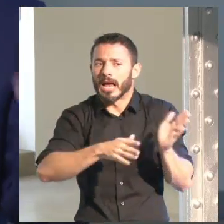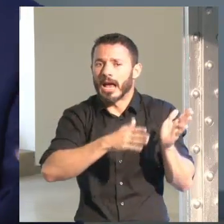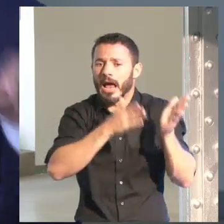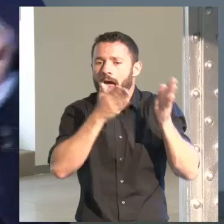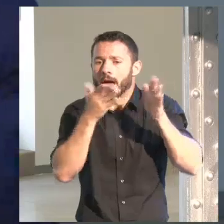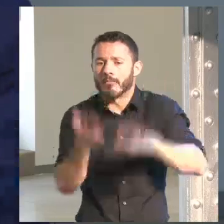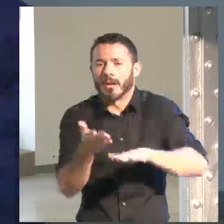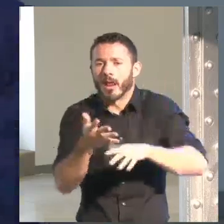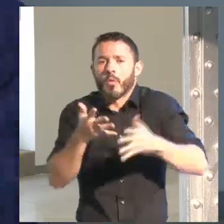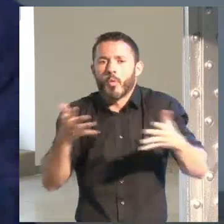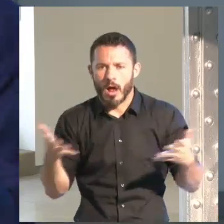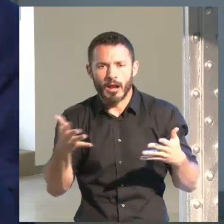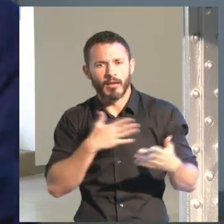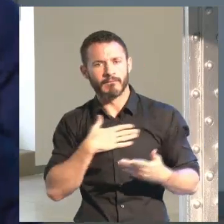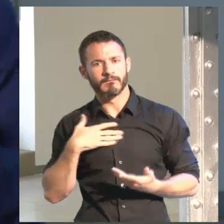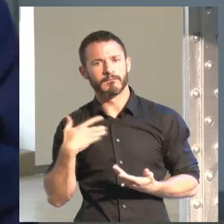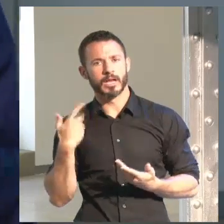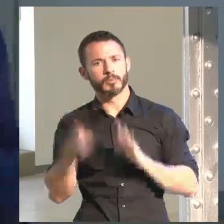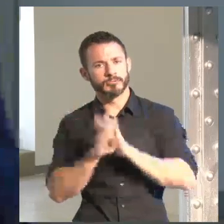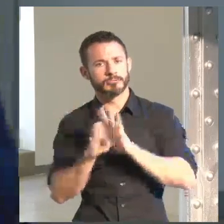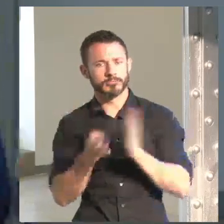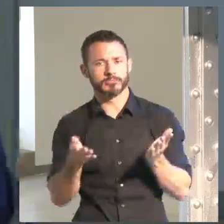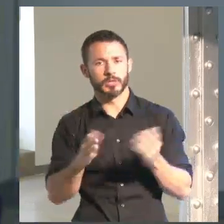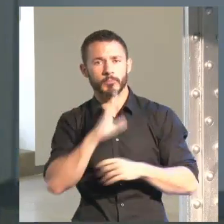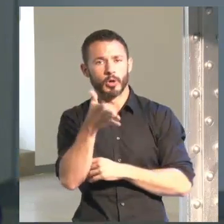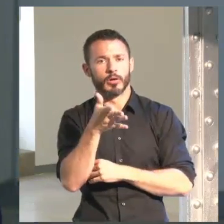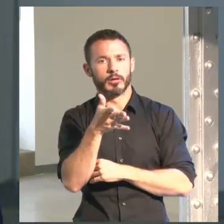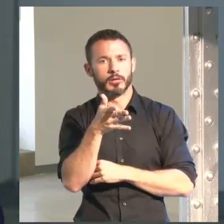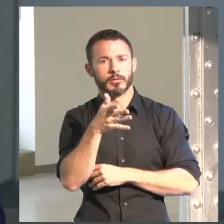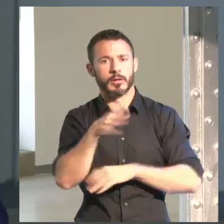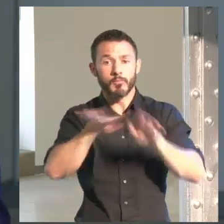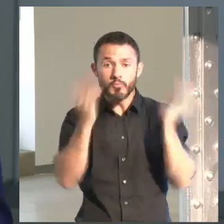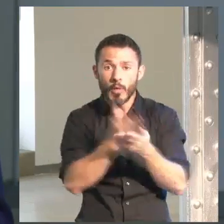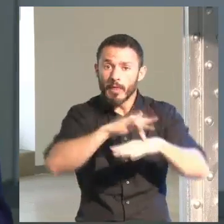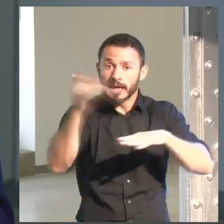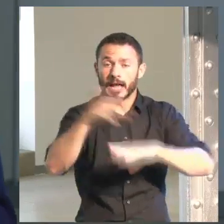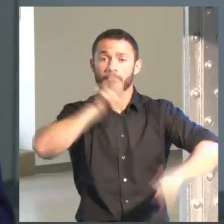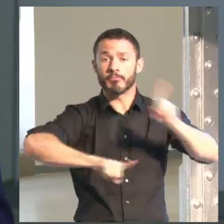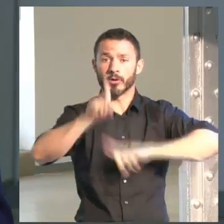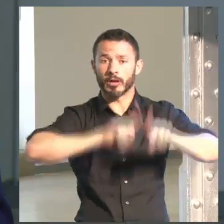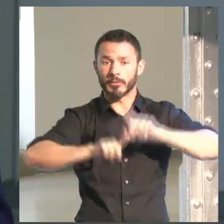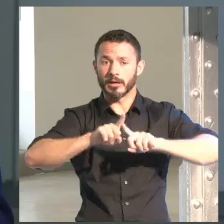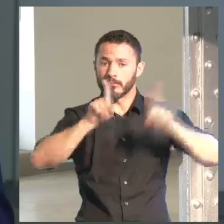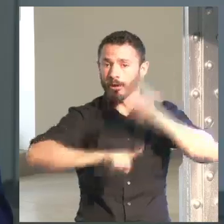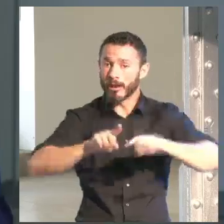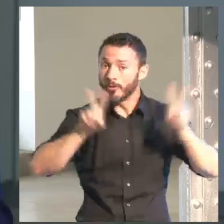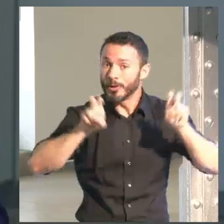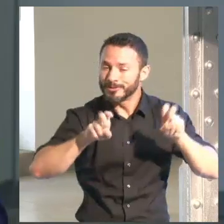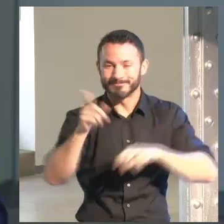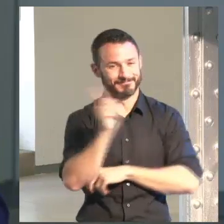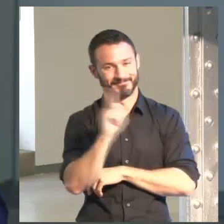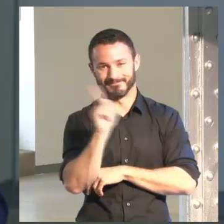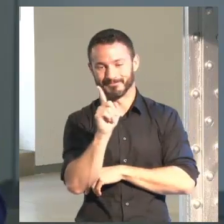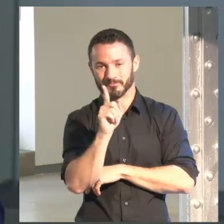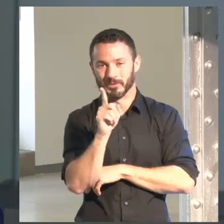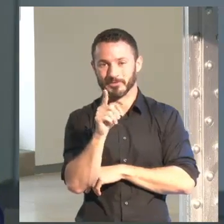sigan aplicándose siempre. Porque buena parte de los problemas que plantea el mundo digital no son problemas nuevos. Son